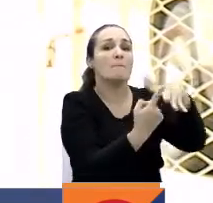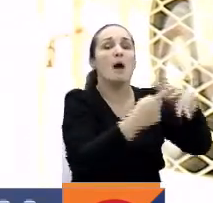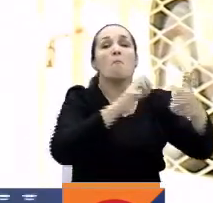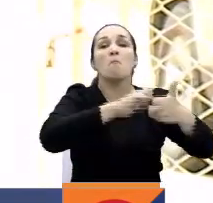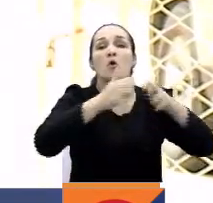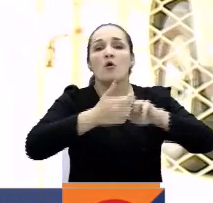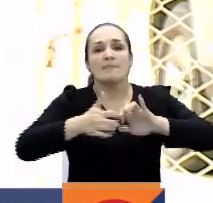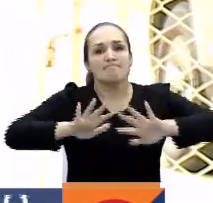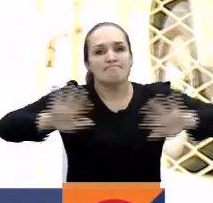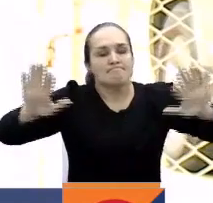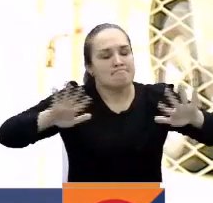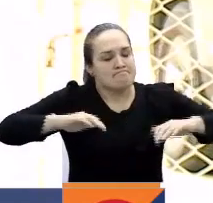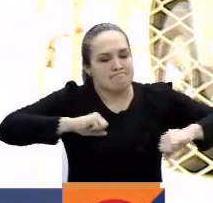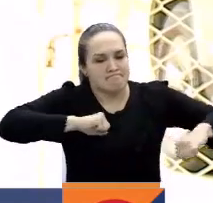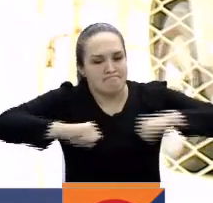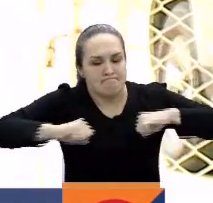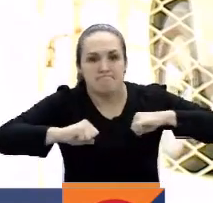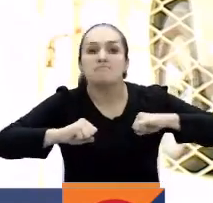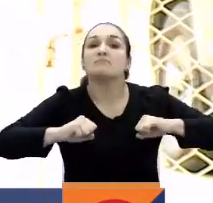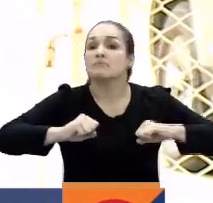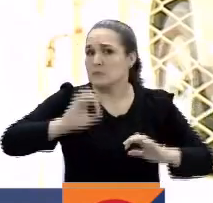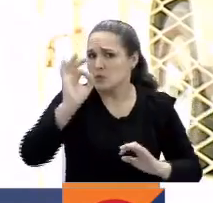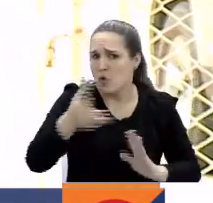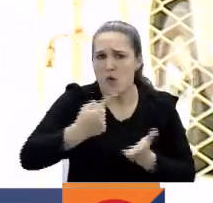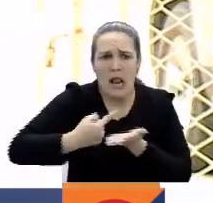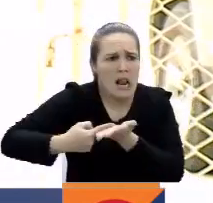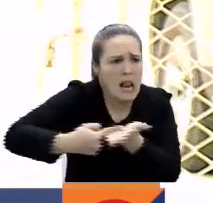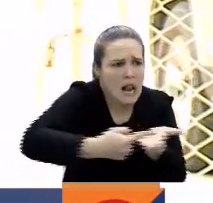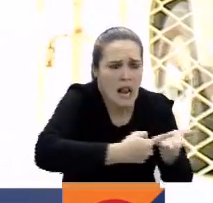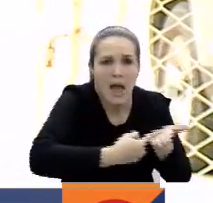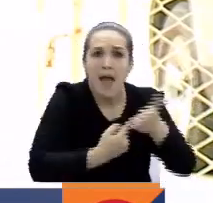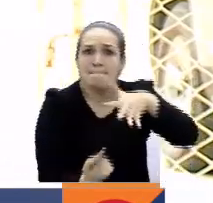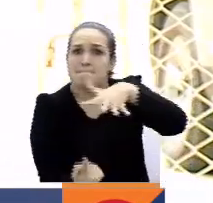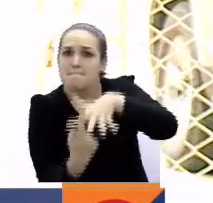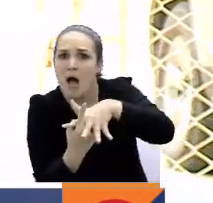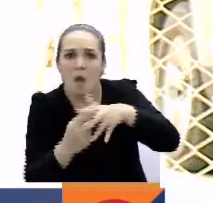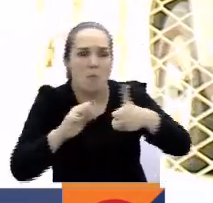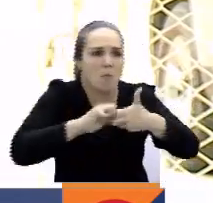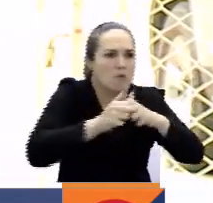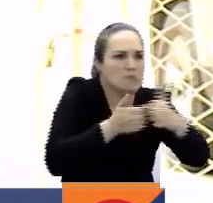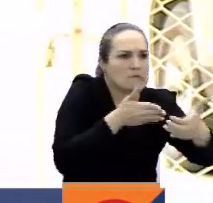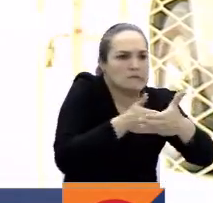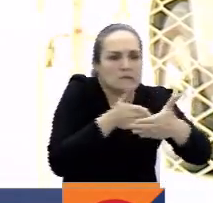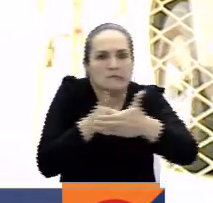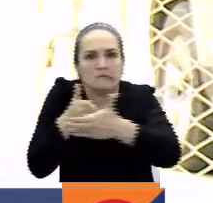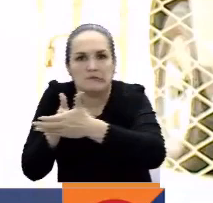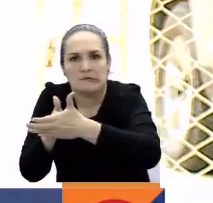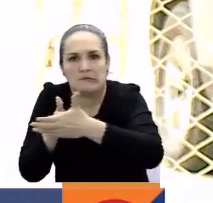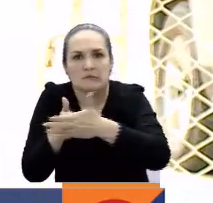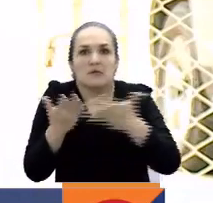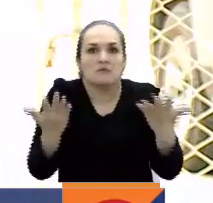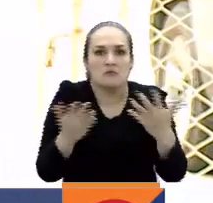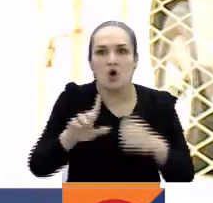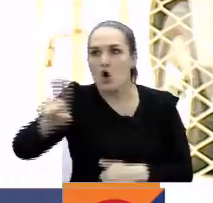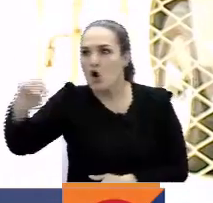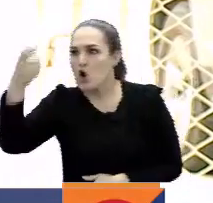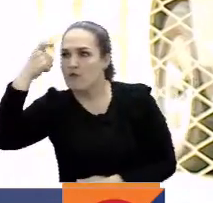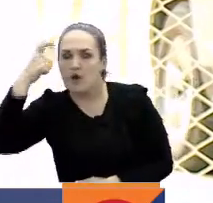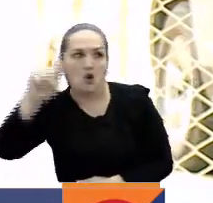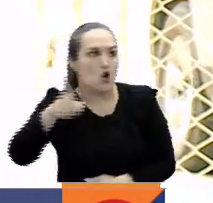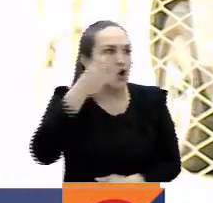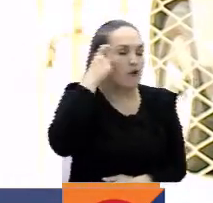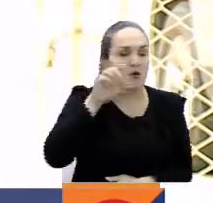Habrá indudablemente discusiones, obstáculos entre los dos gobiernos y las